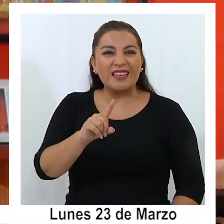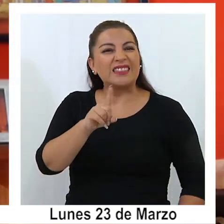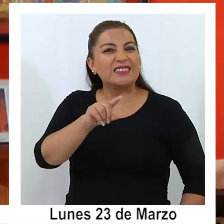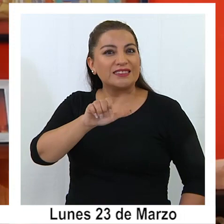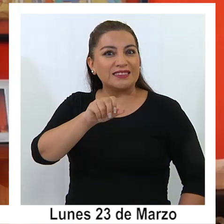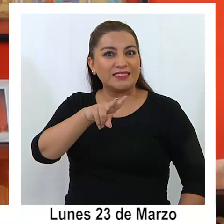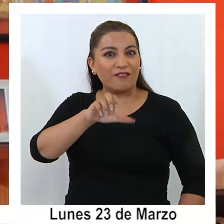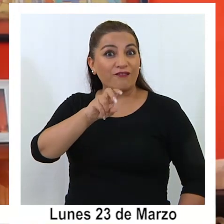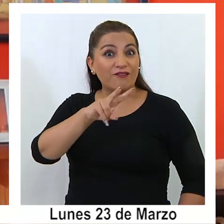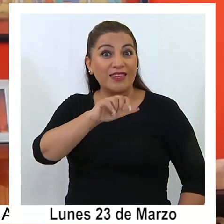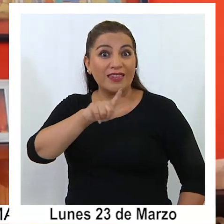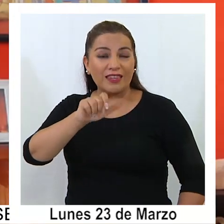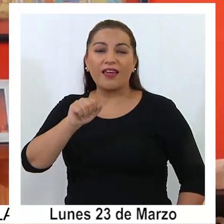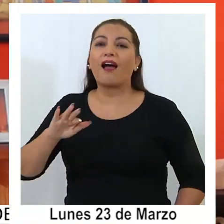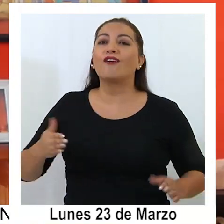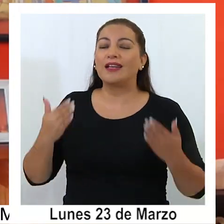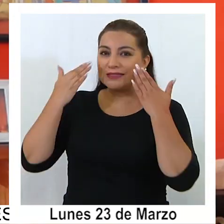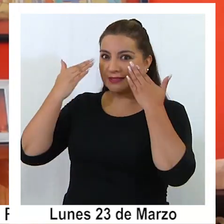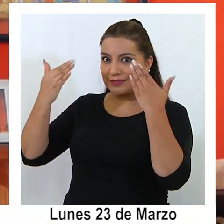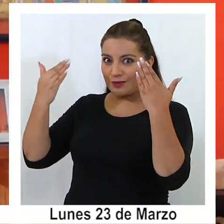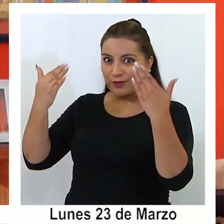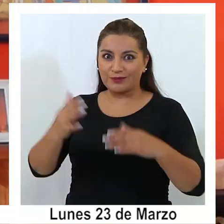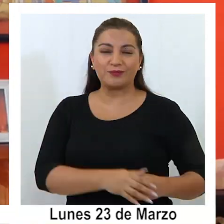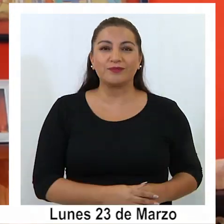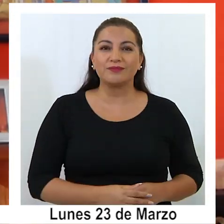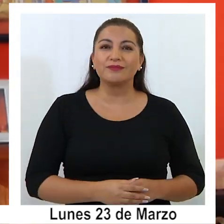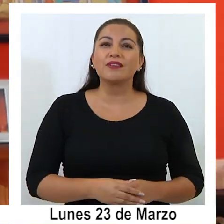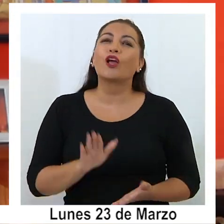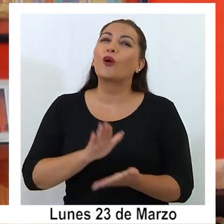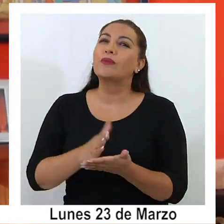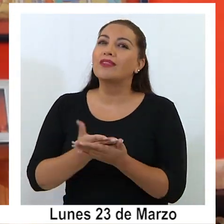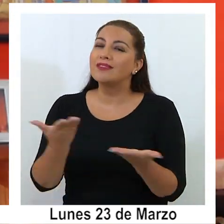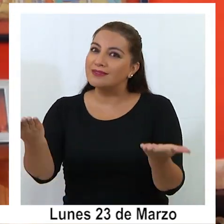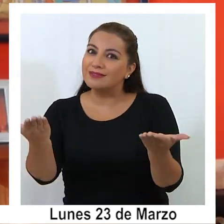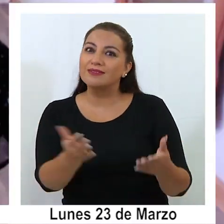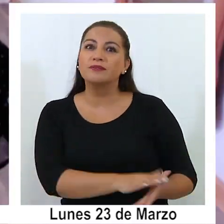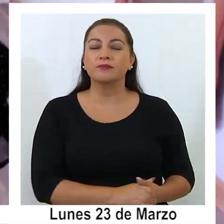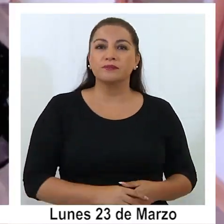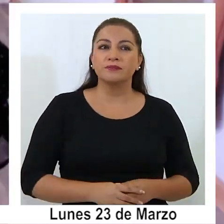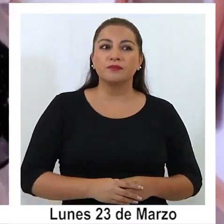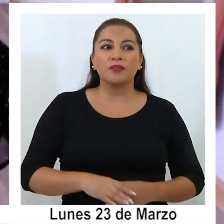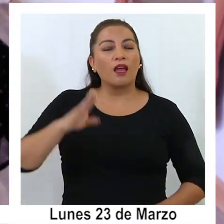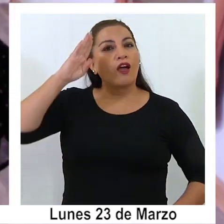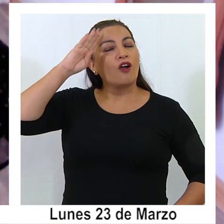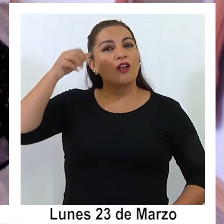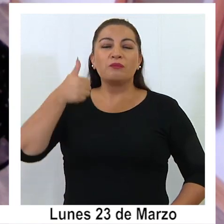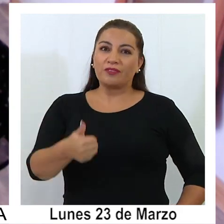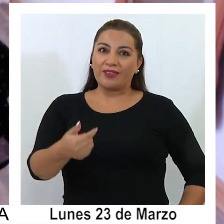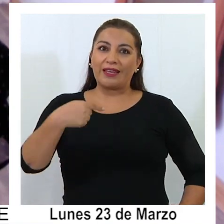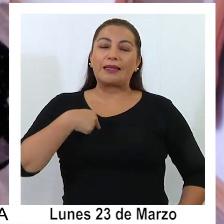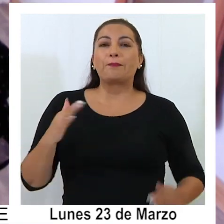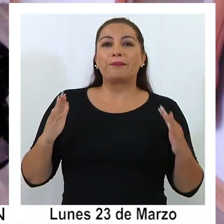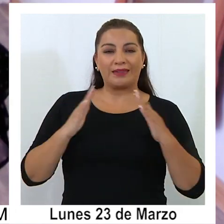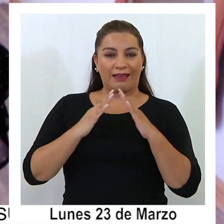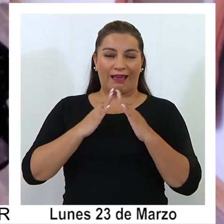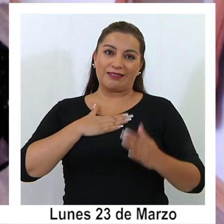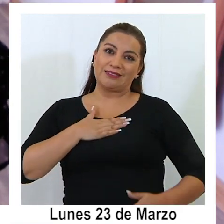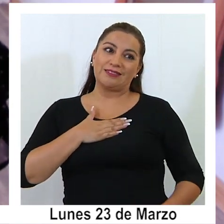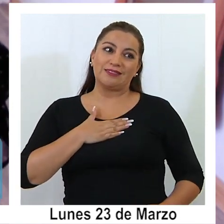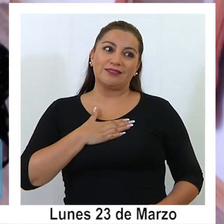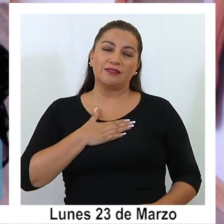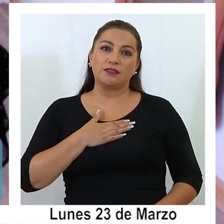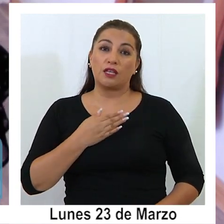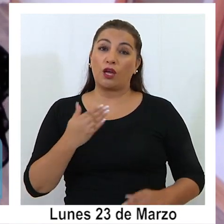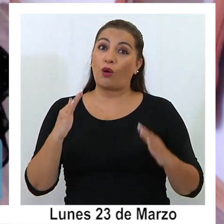Sevilla, y queremos saludarla en este momento. Karen, ¿qué tal? ¿Cómo estás? Hola, muy bien, aquí en mi casa, bueno, haciendo